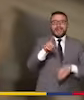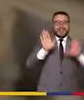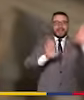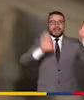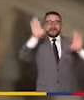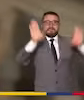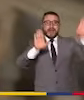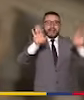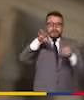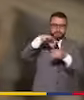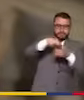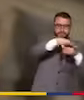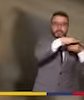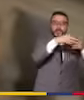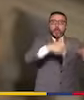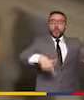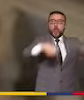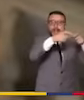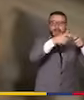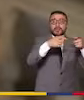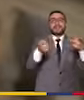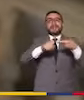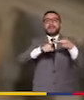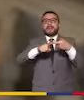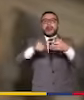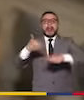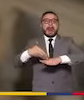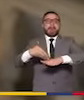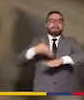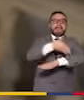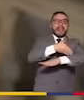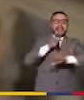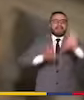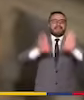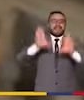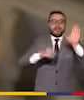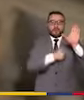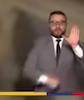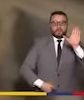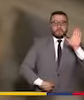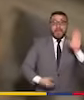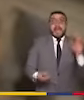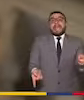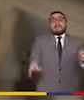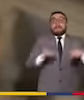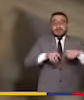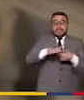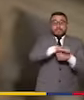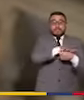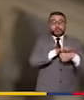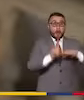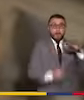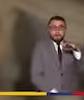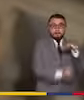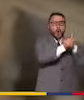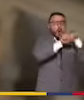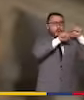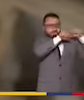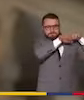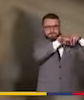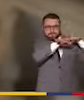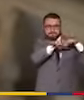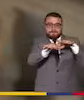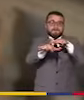para consultas presidenciales, y estamos en medio del estallido social en Colombia. Ese